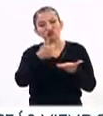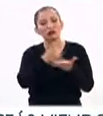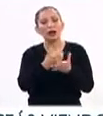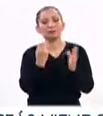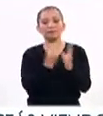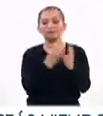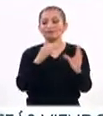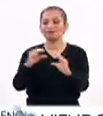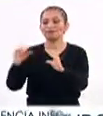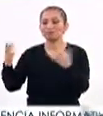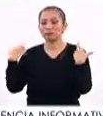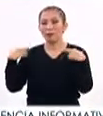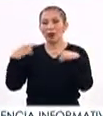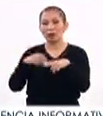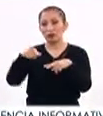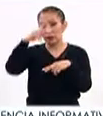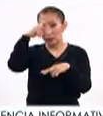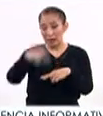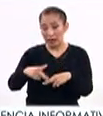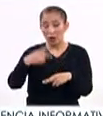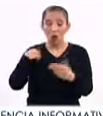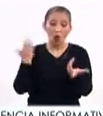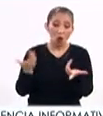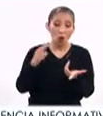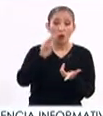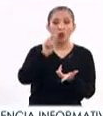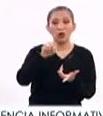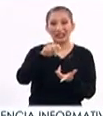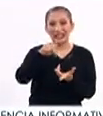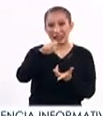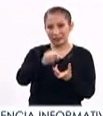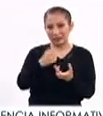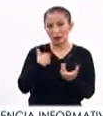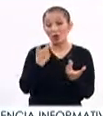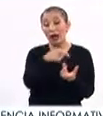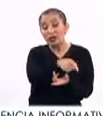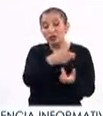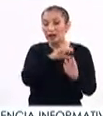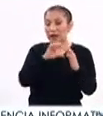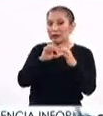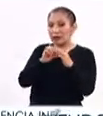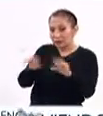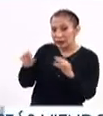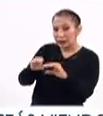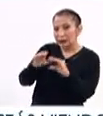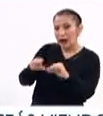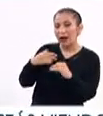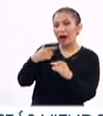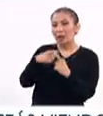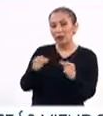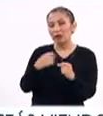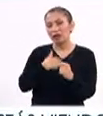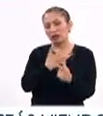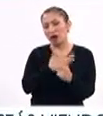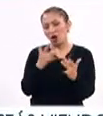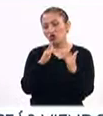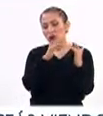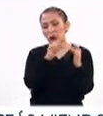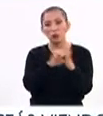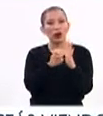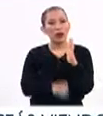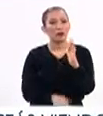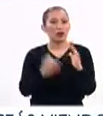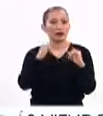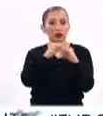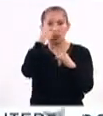de capacitar a los profesores mexicanos o nikkeis que aquí en México están enseñando japonés. Entonces, pues tienen mucho contacto, por ejemplo,